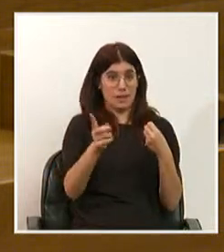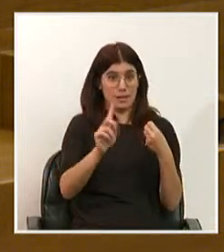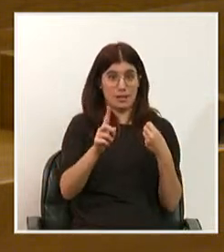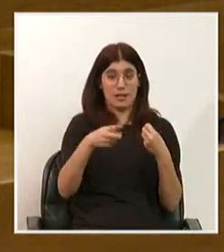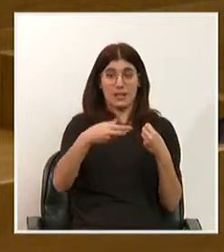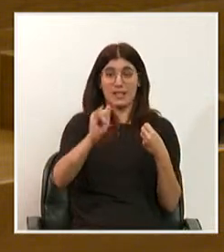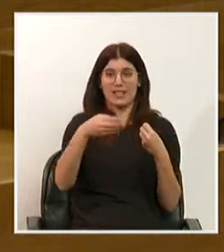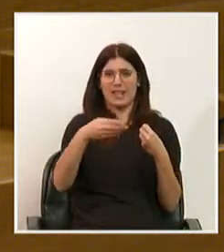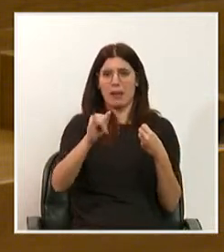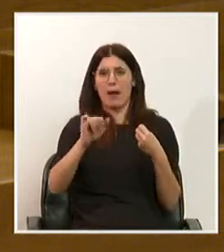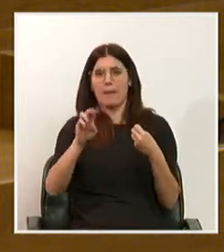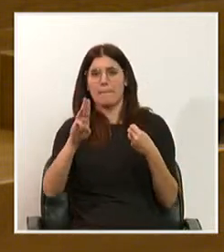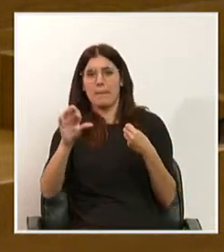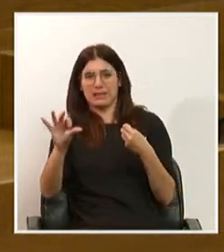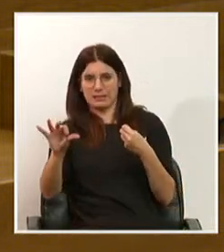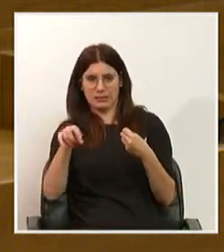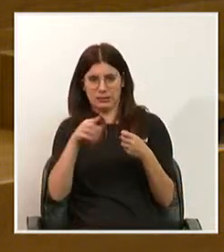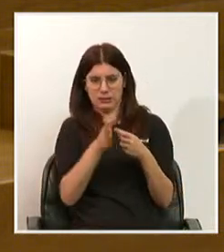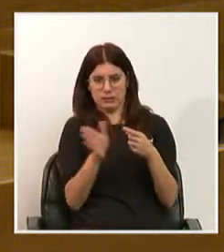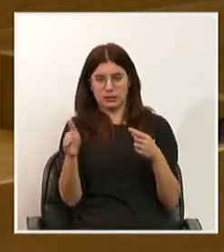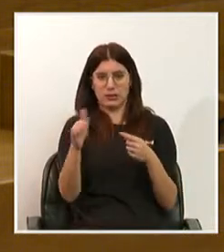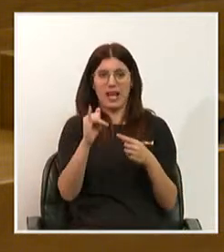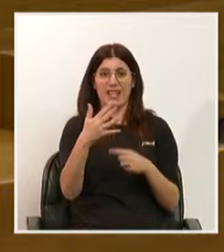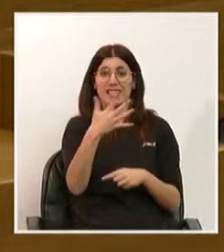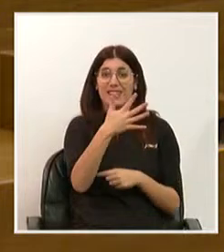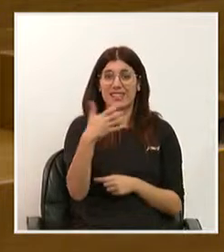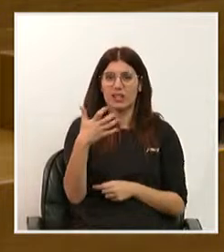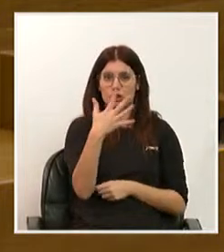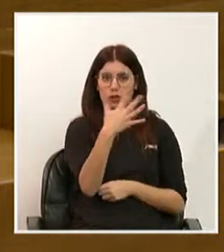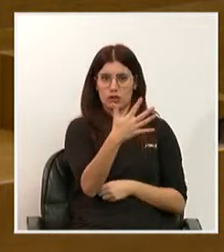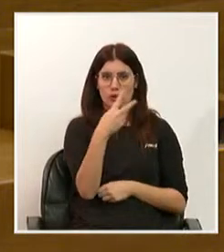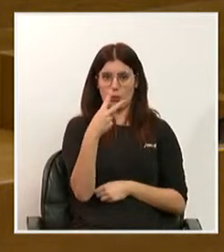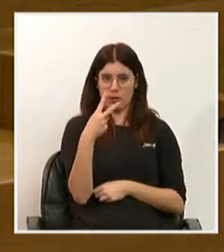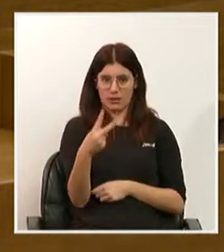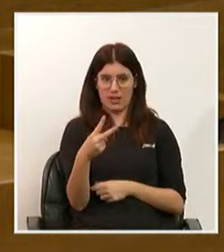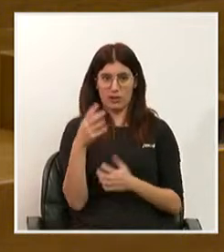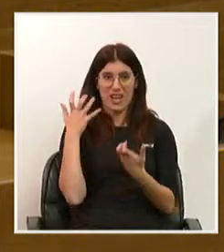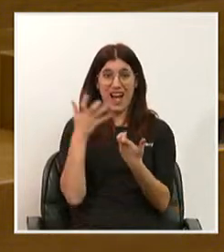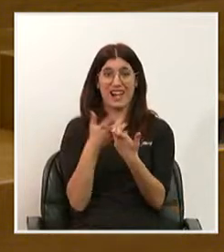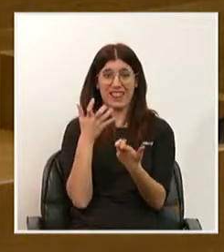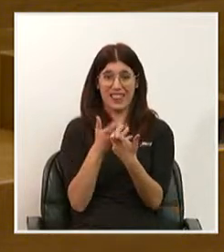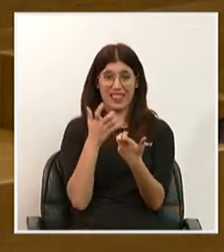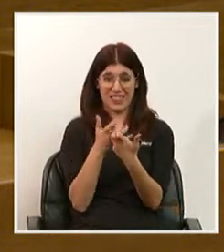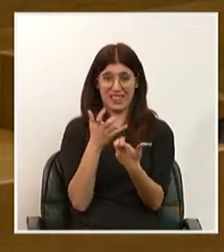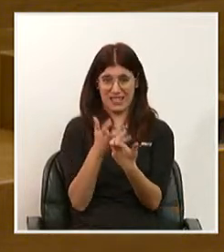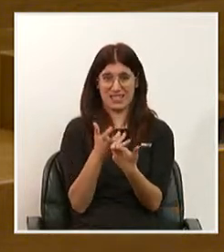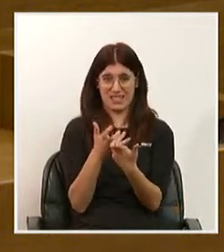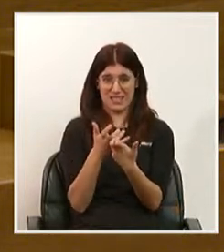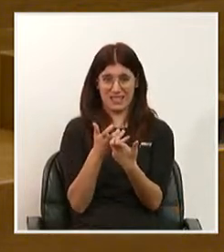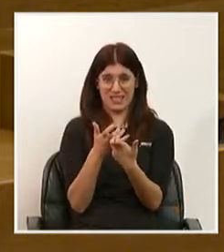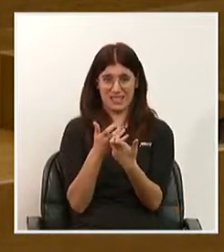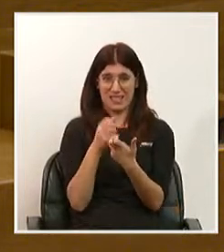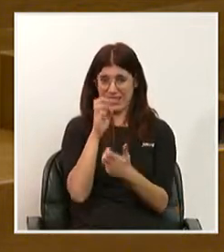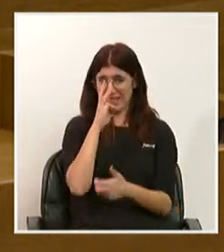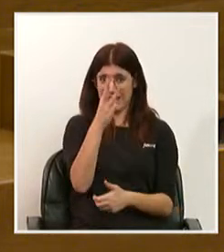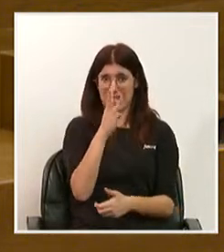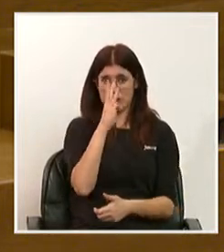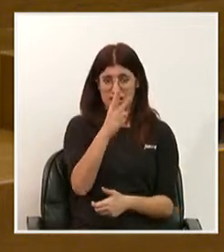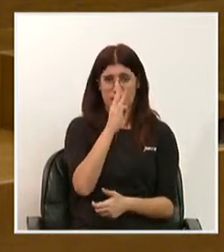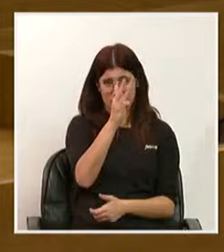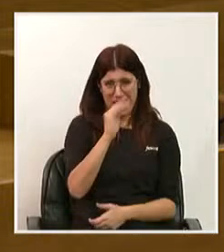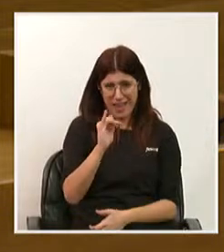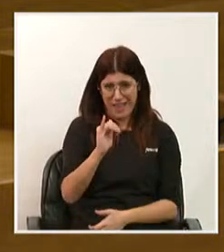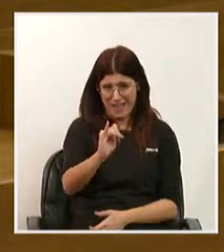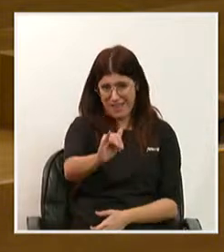bypass donde hay 552 accidentes cada 3 años